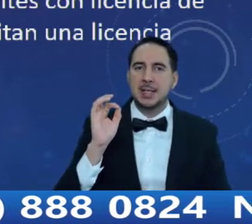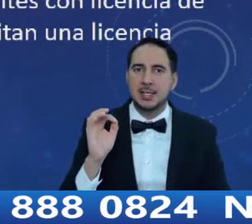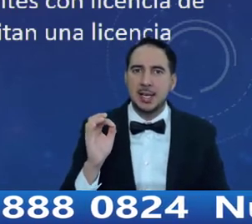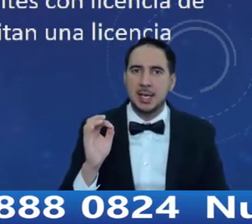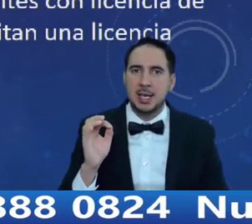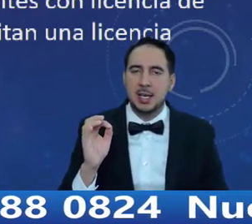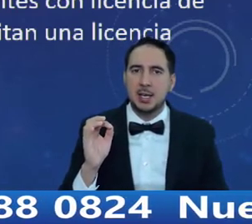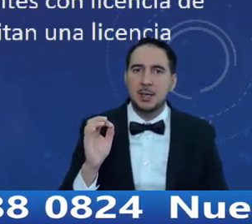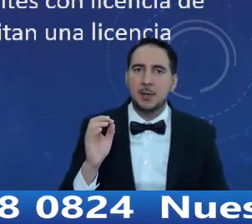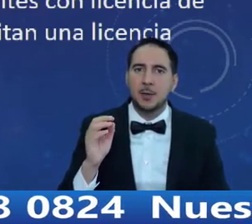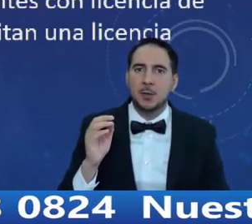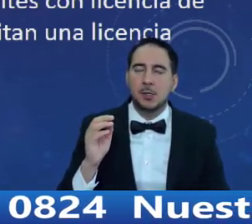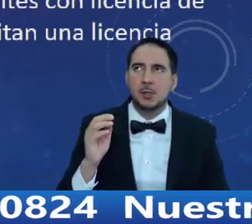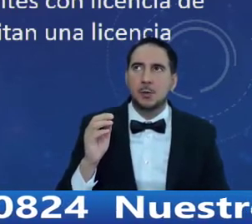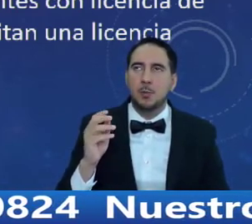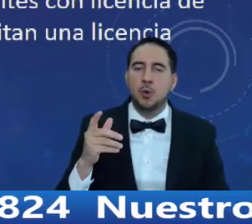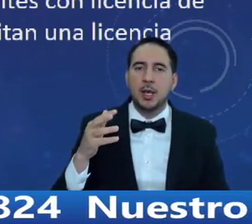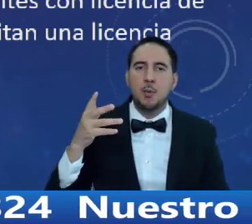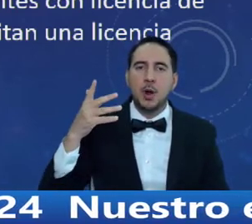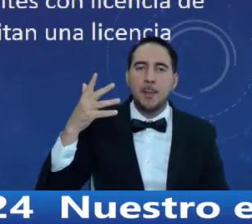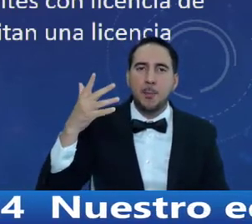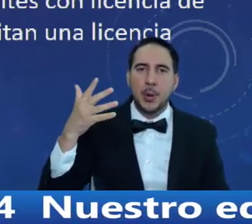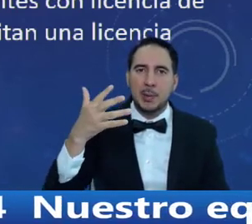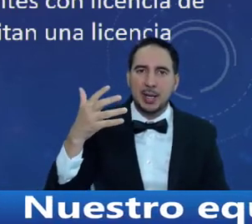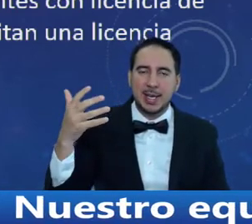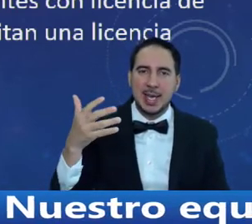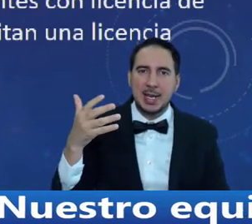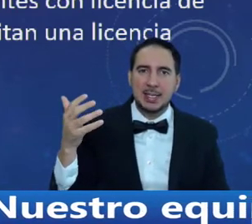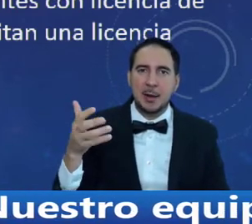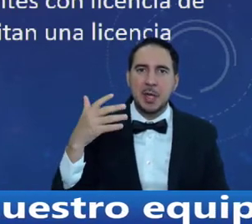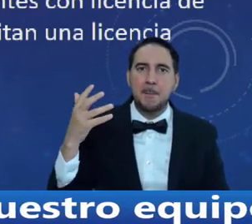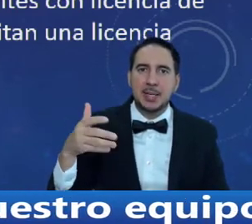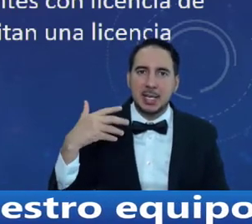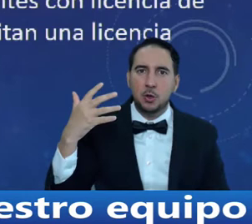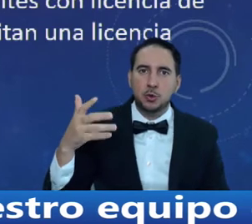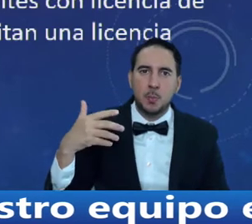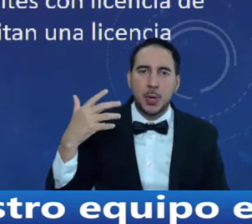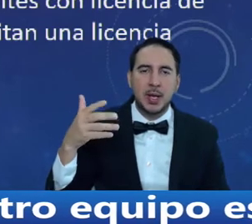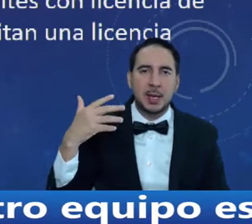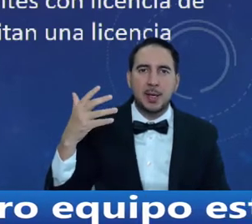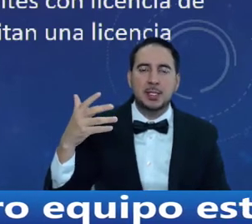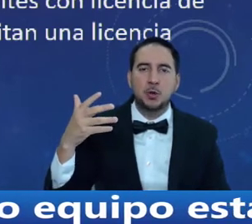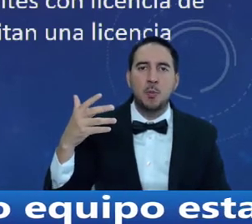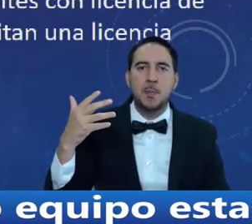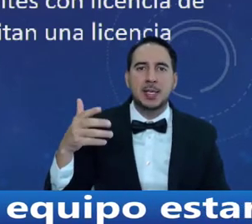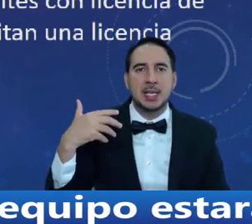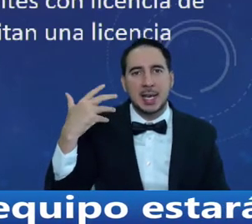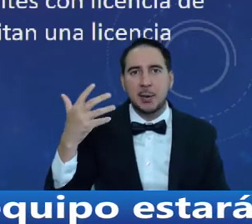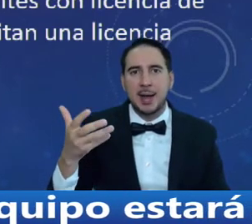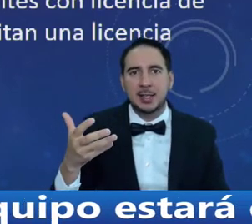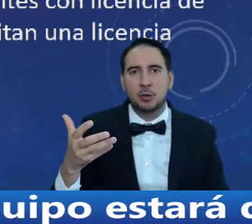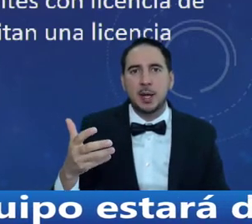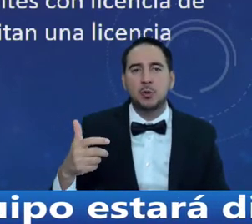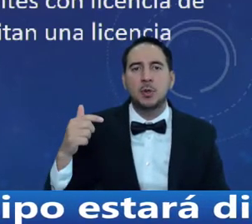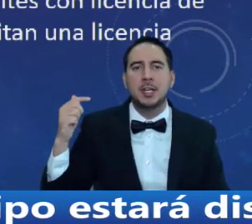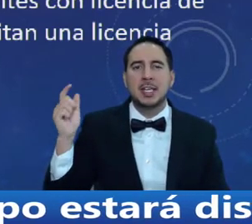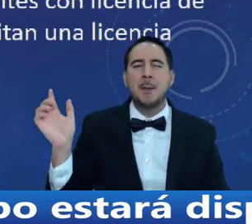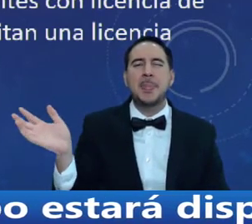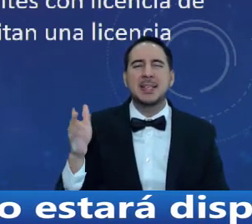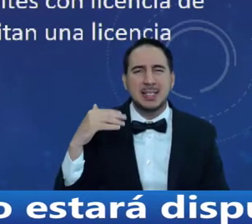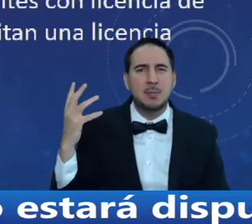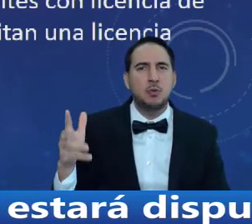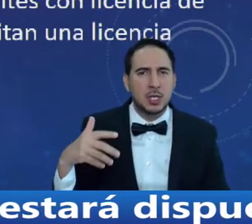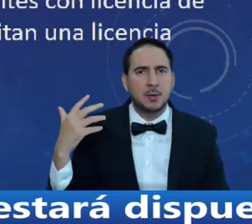pasé, busqué como unas pruebas que ya habían pasado, son pruebas que son muy parecidas a las que vas a estar tomando,